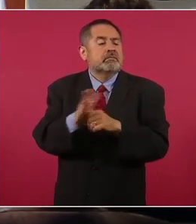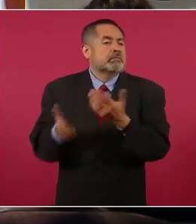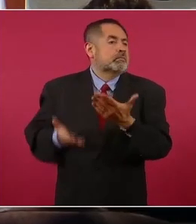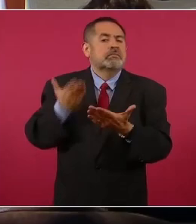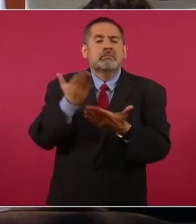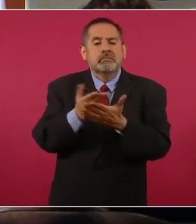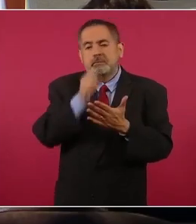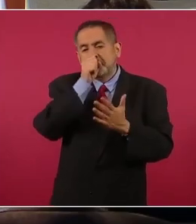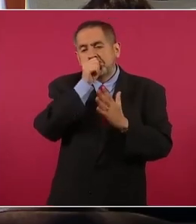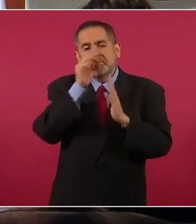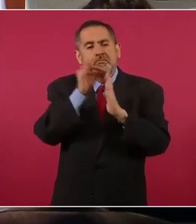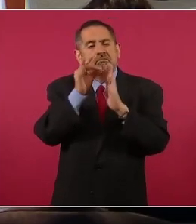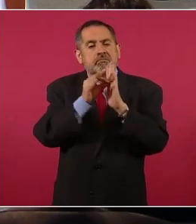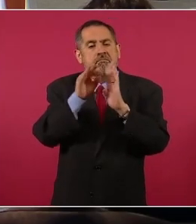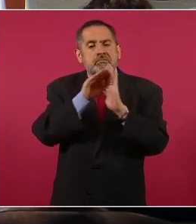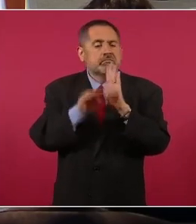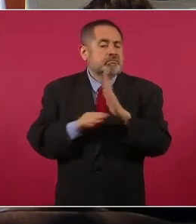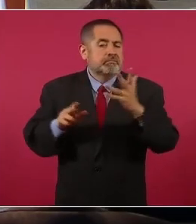primero,